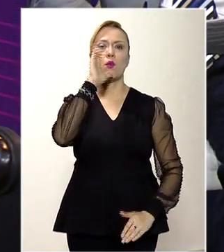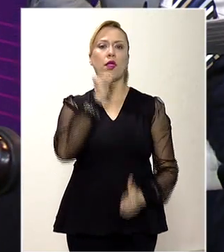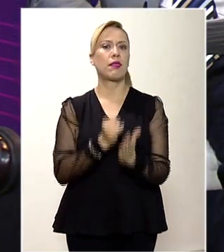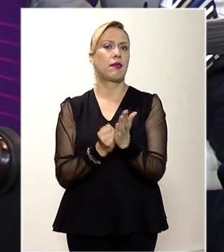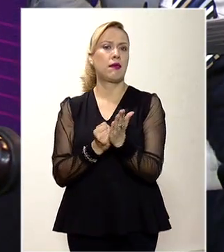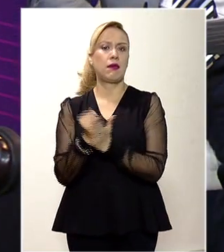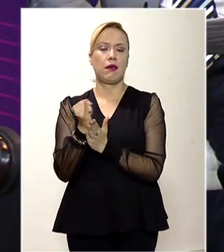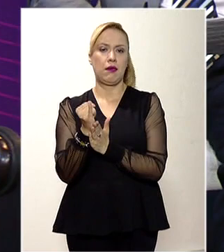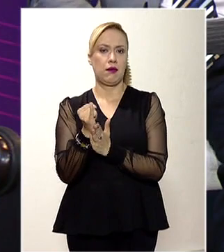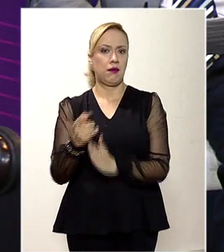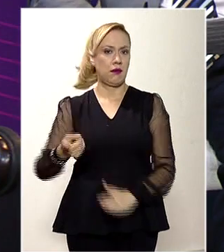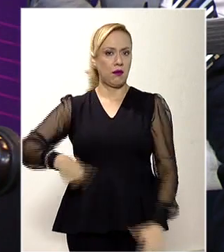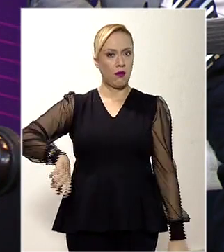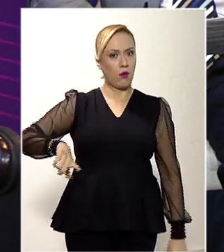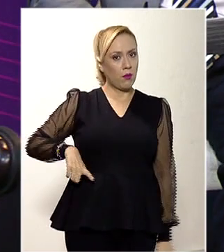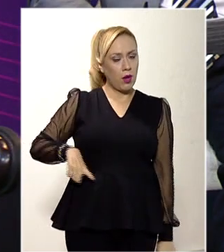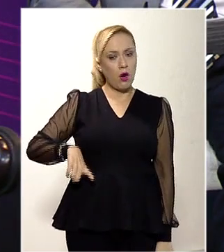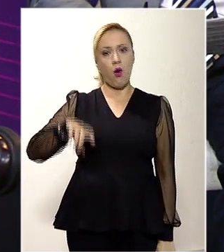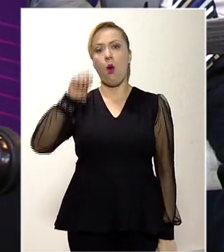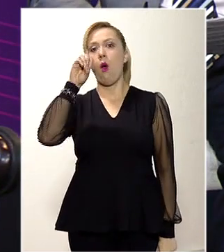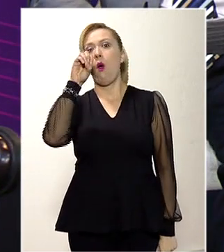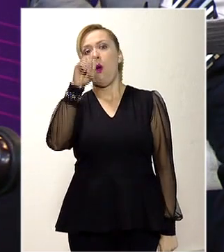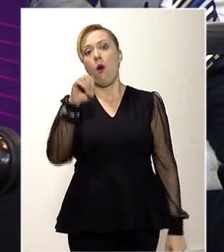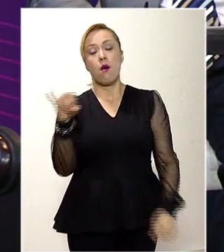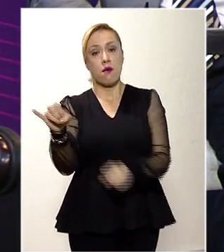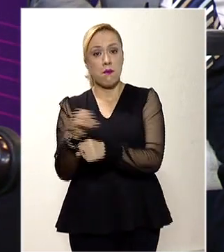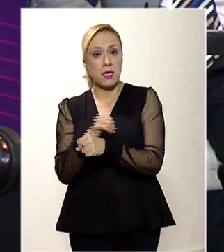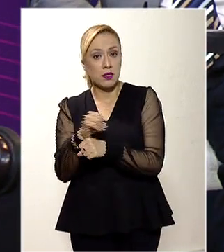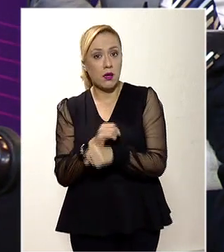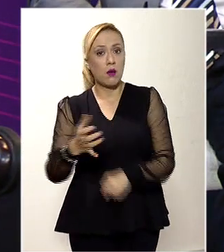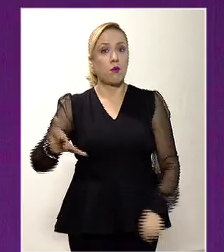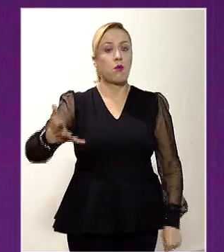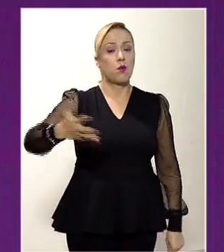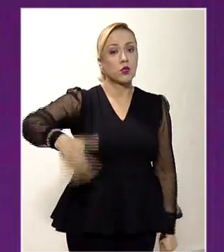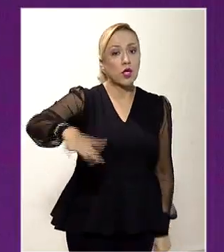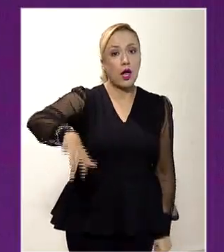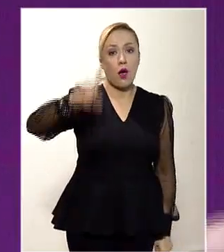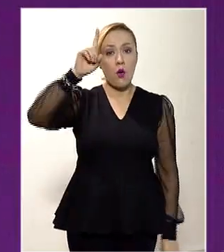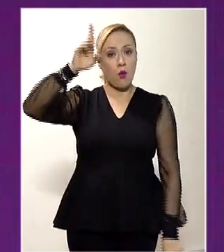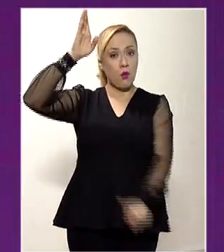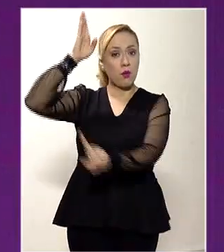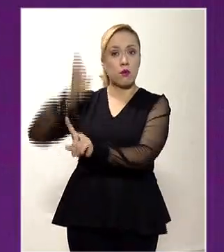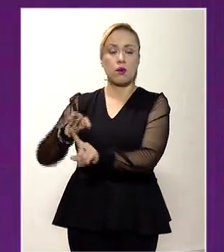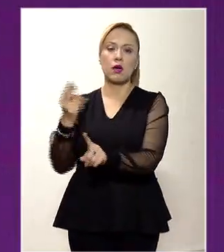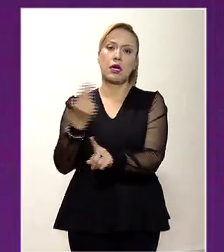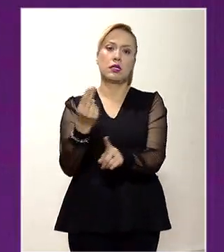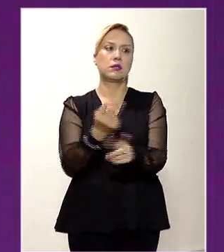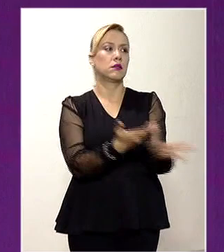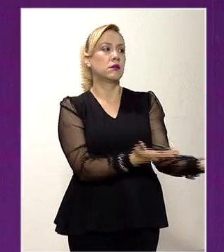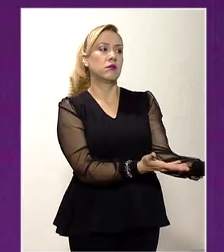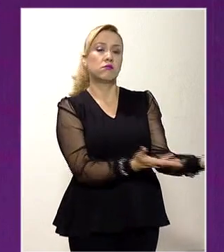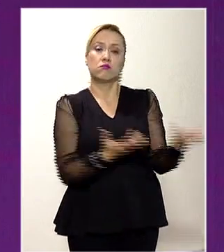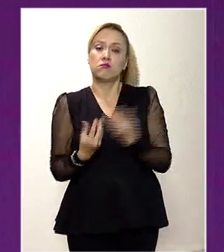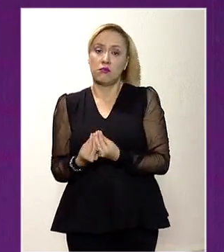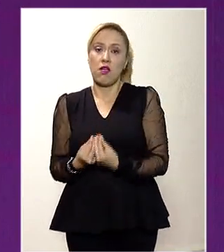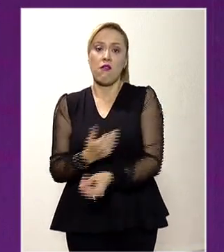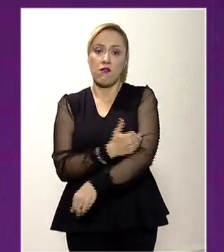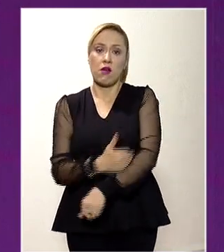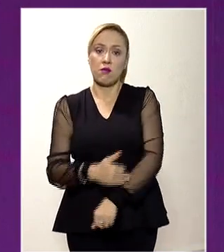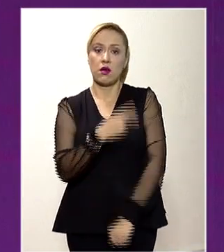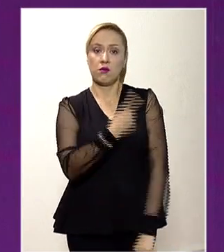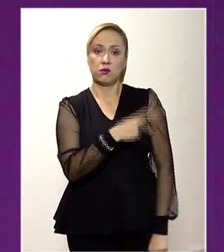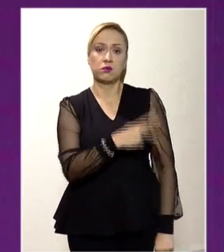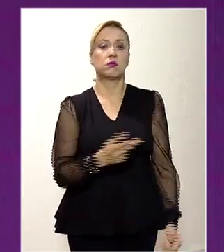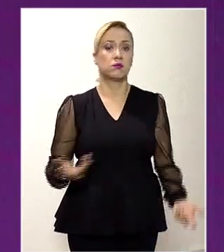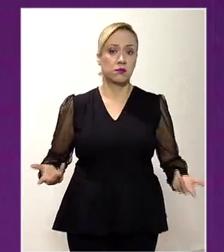decisión de política pública o en materia de investigación y búsqueda en un caso individual sin participación de las familias. Un tema,